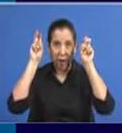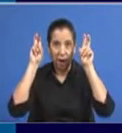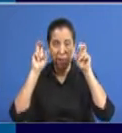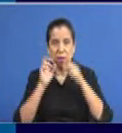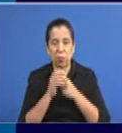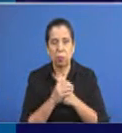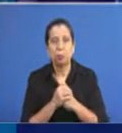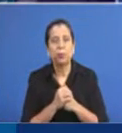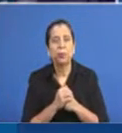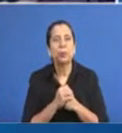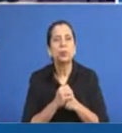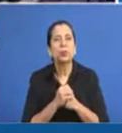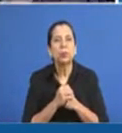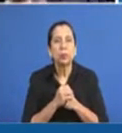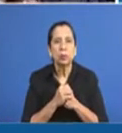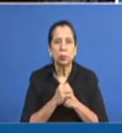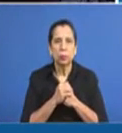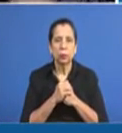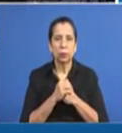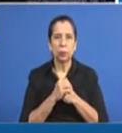COVID-19. Patricia.